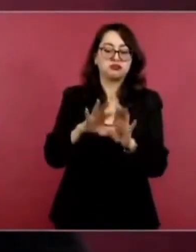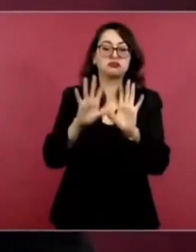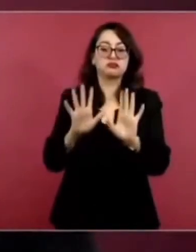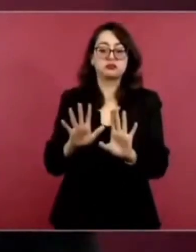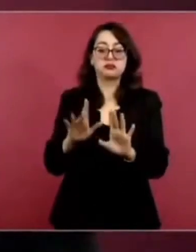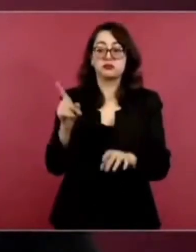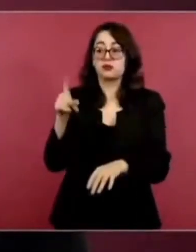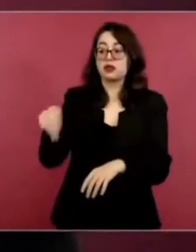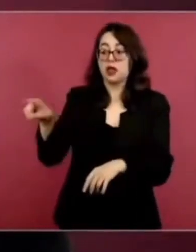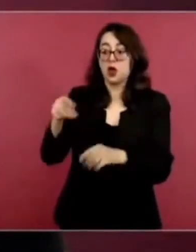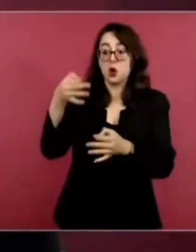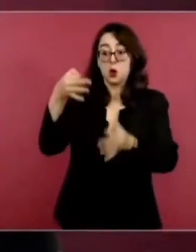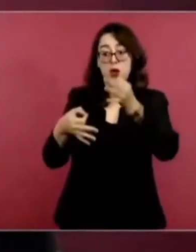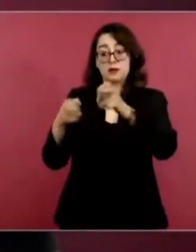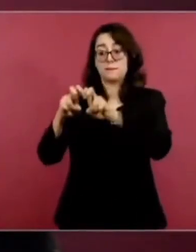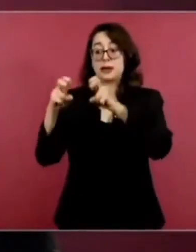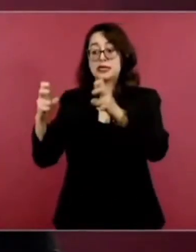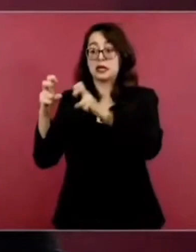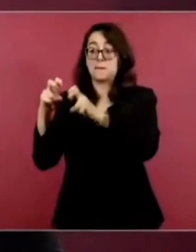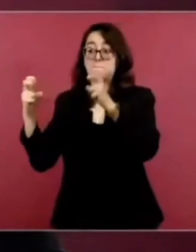magistrados y de los ministros,